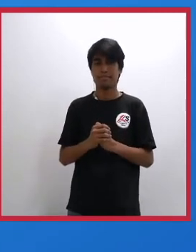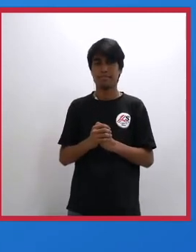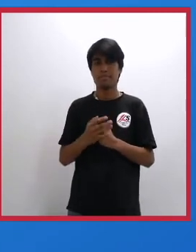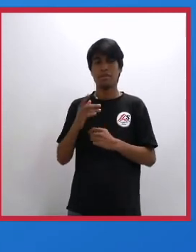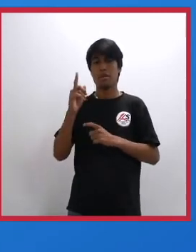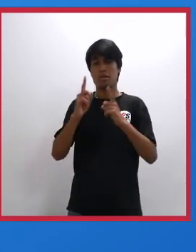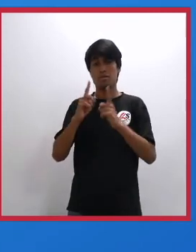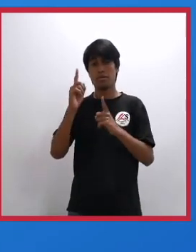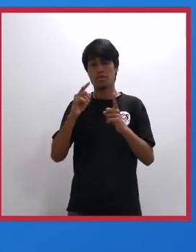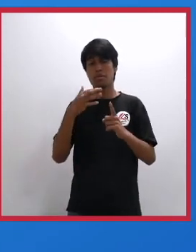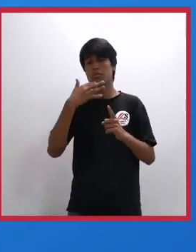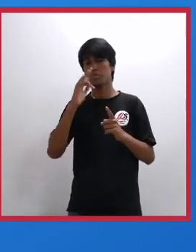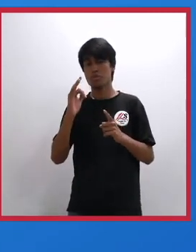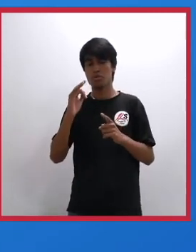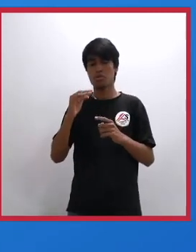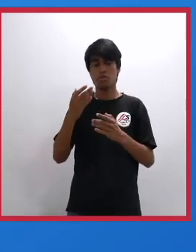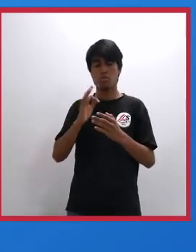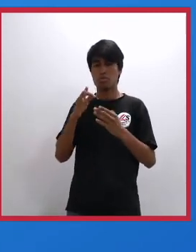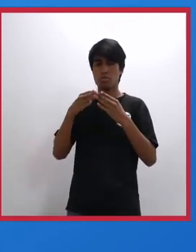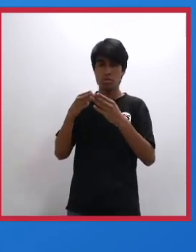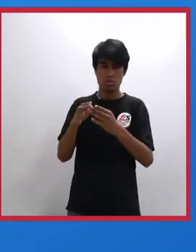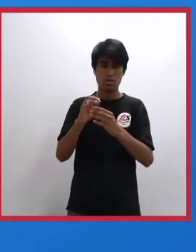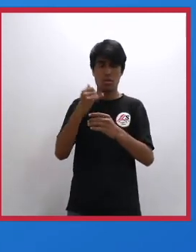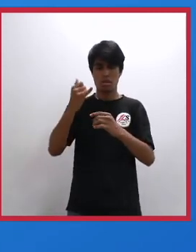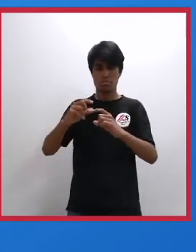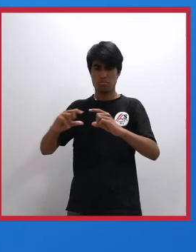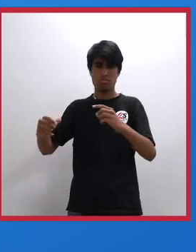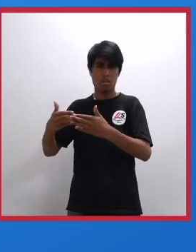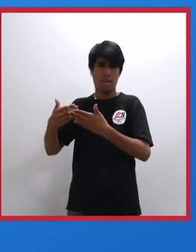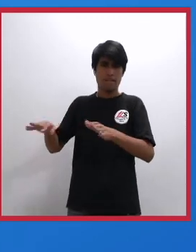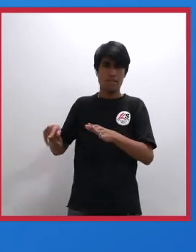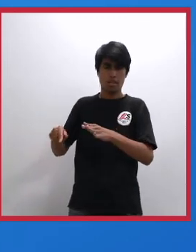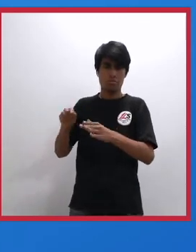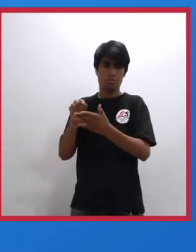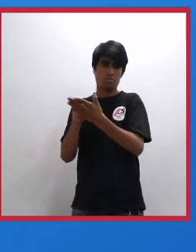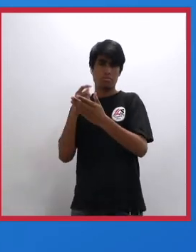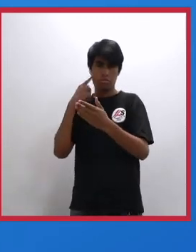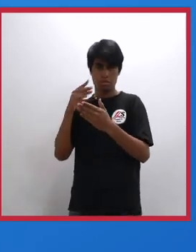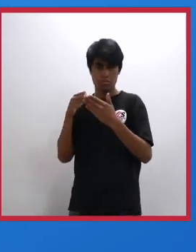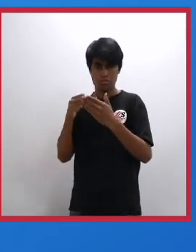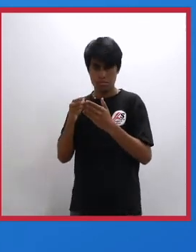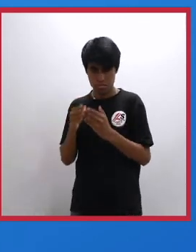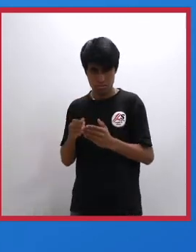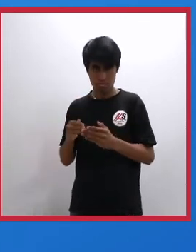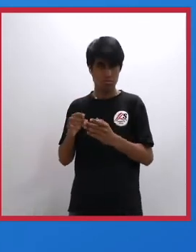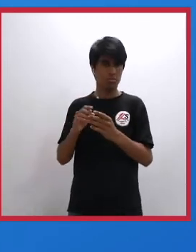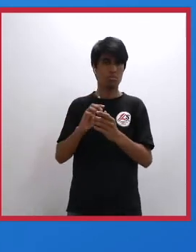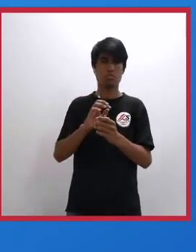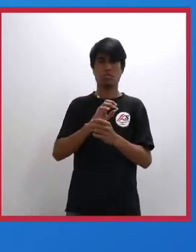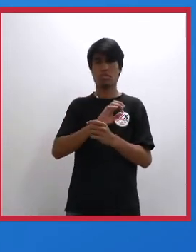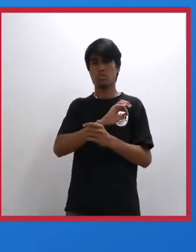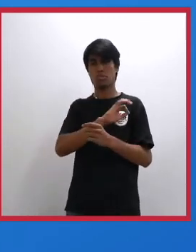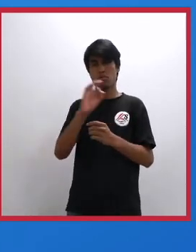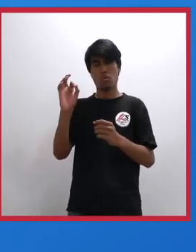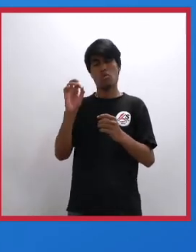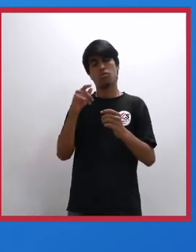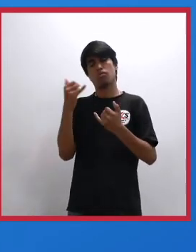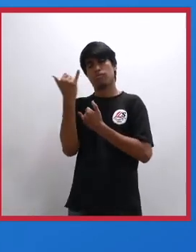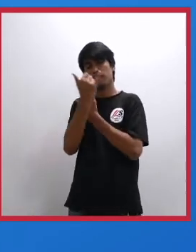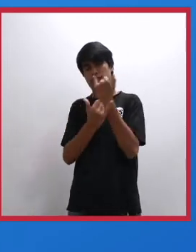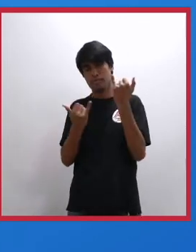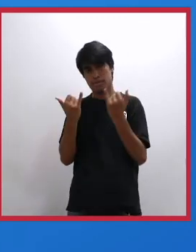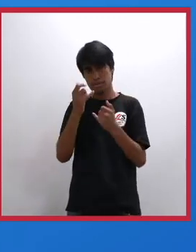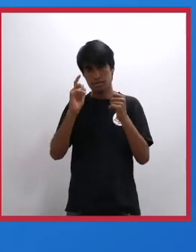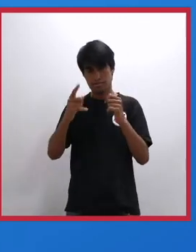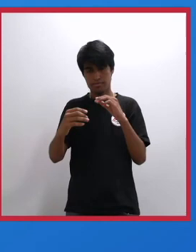cualquier otra consulta que tengan, el foro está disponible, sigue abierto, así es que pueden realizar sus consultas o contactarnos también